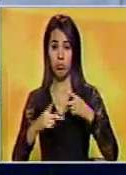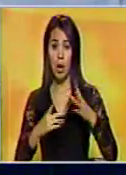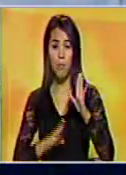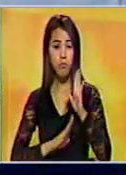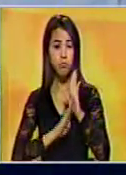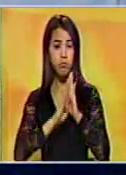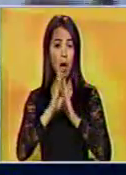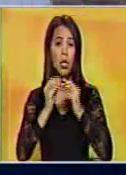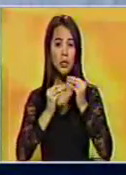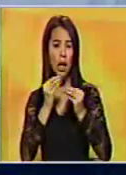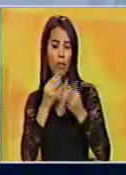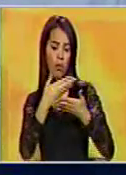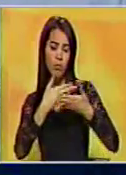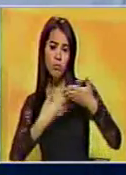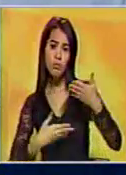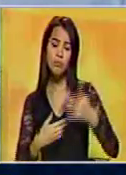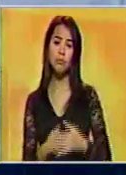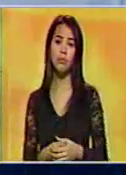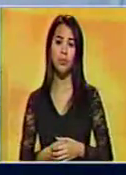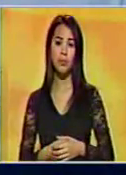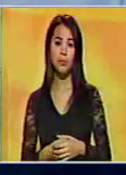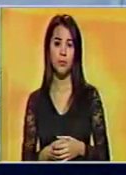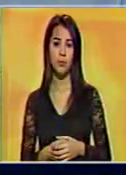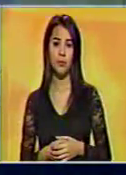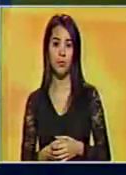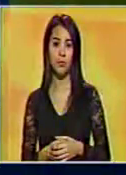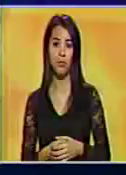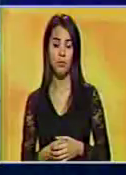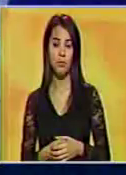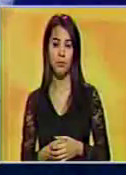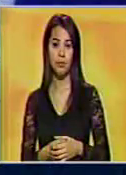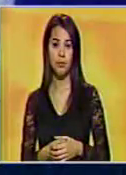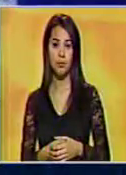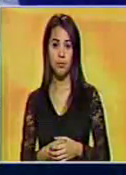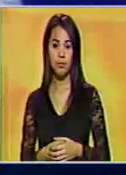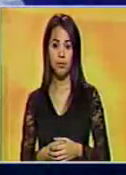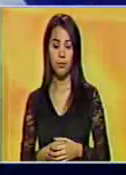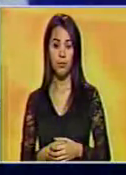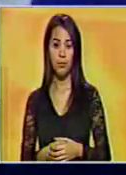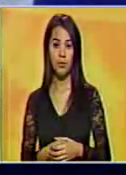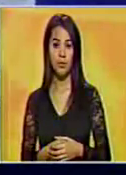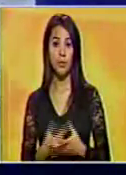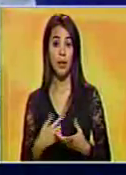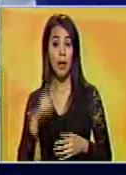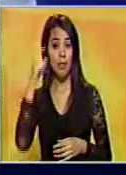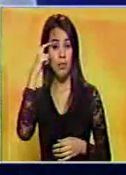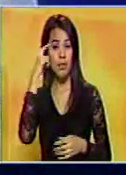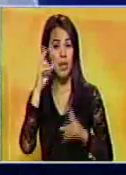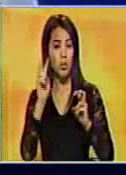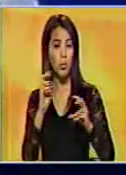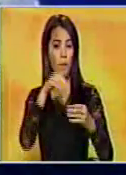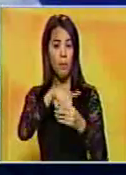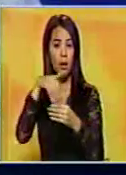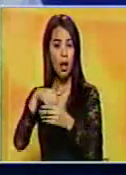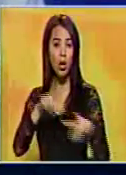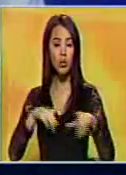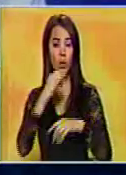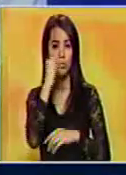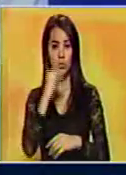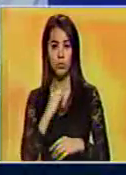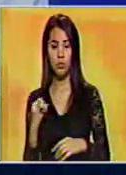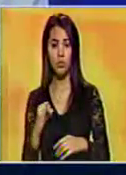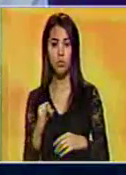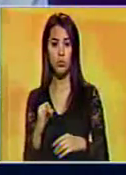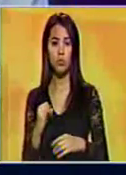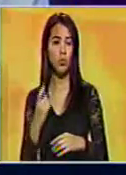esa agenda desestabilizadora que no se ha detenido. Respecto a la fecha de las nuevas elecciones en la entidad zuliana,